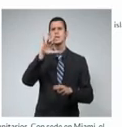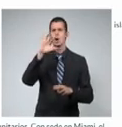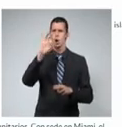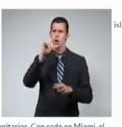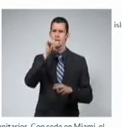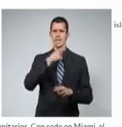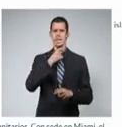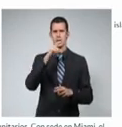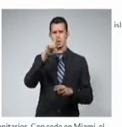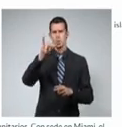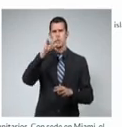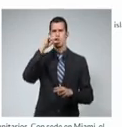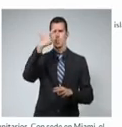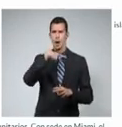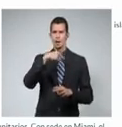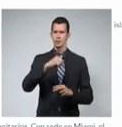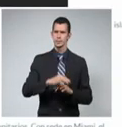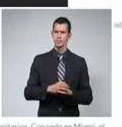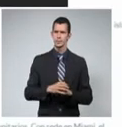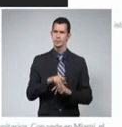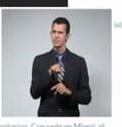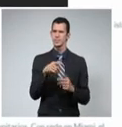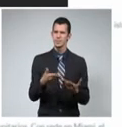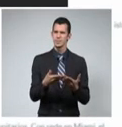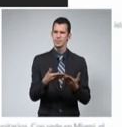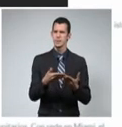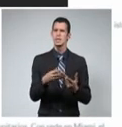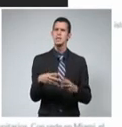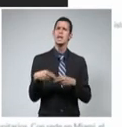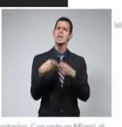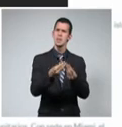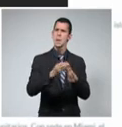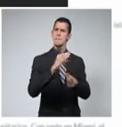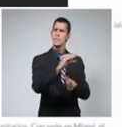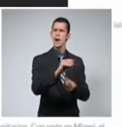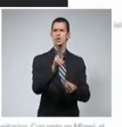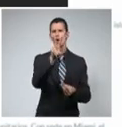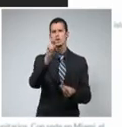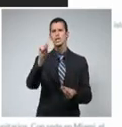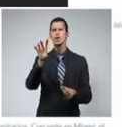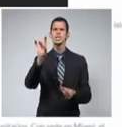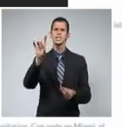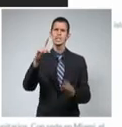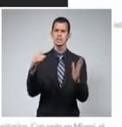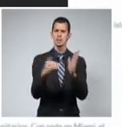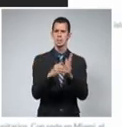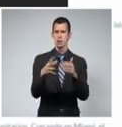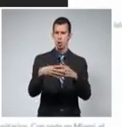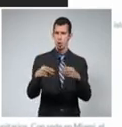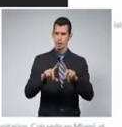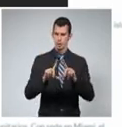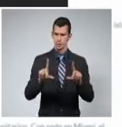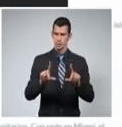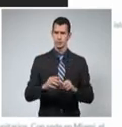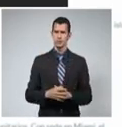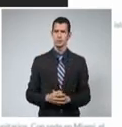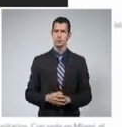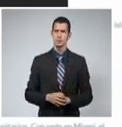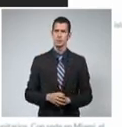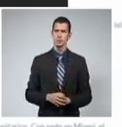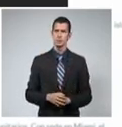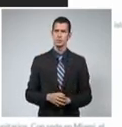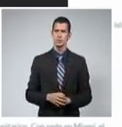$215,000. Jefe en España. Uno de sus representantes, aquí en Cuba, estuvo en la provocación del 27 de enero